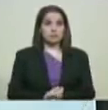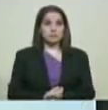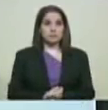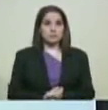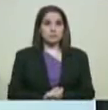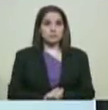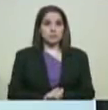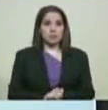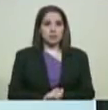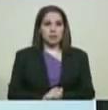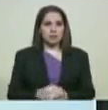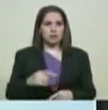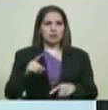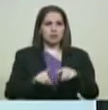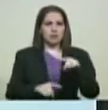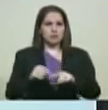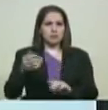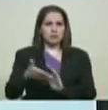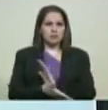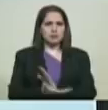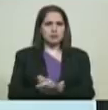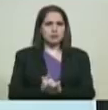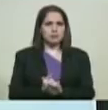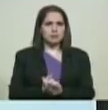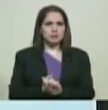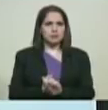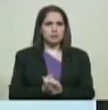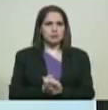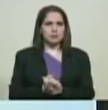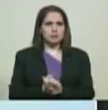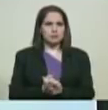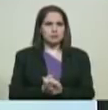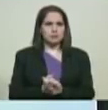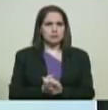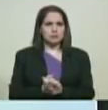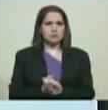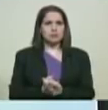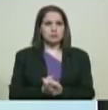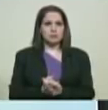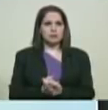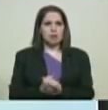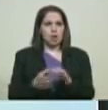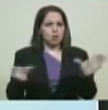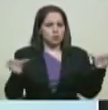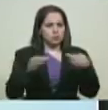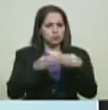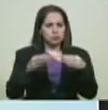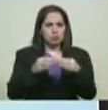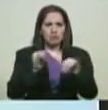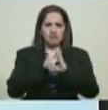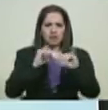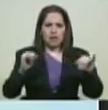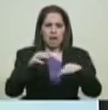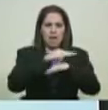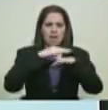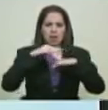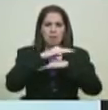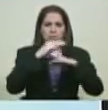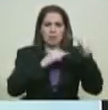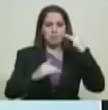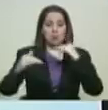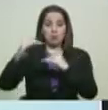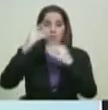centro y se procede con todos los testigos de los partidos políticos, con los miembros profesionales de